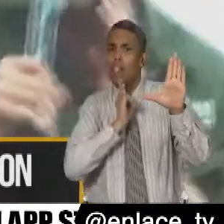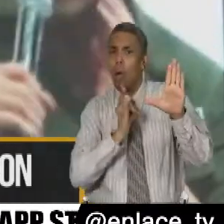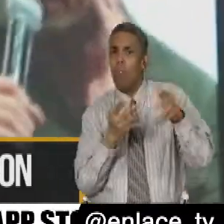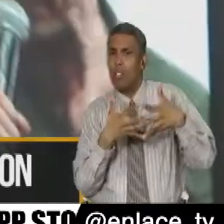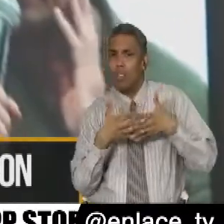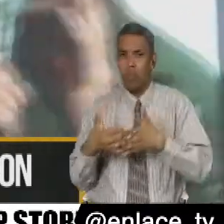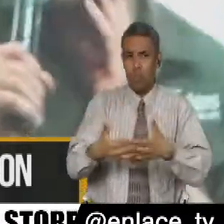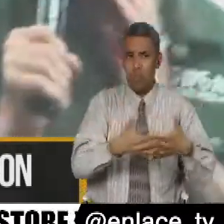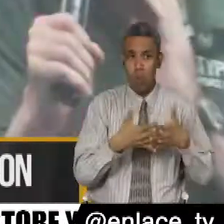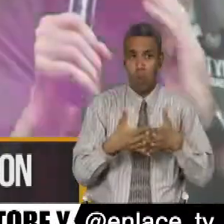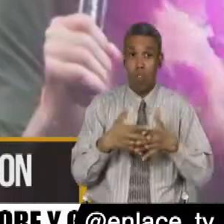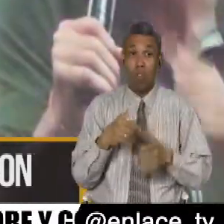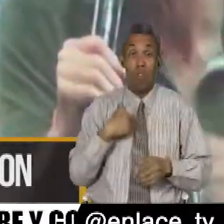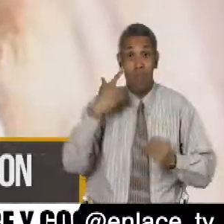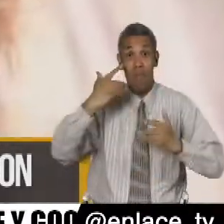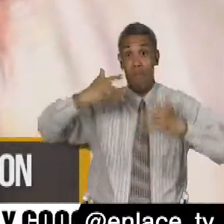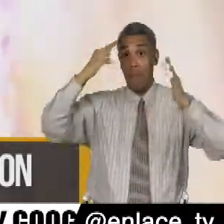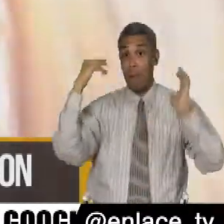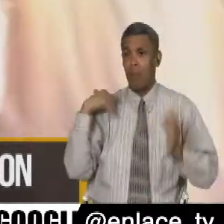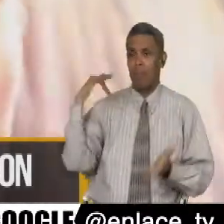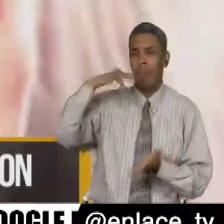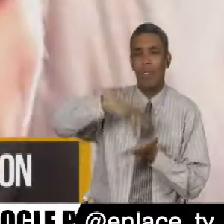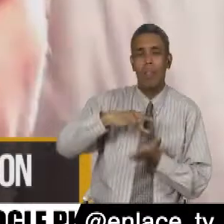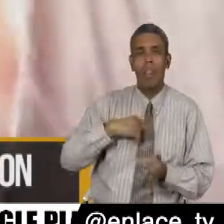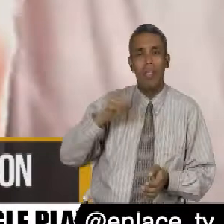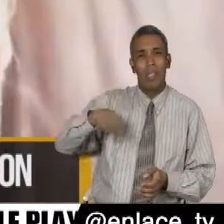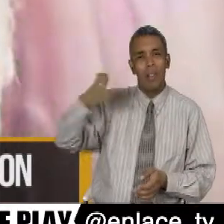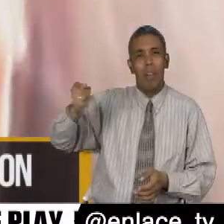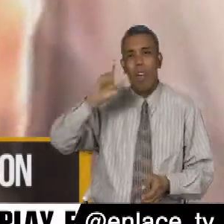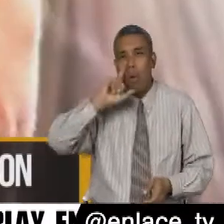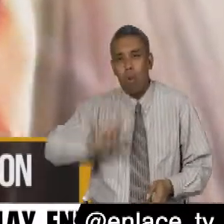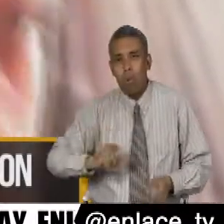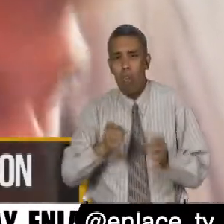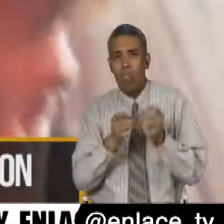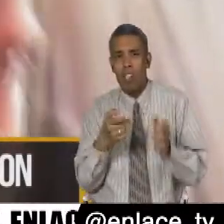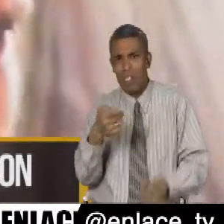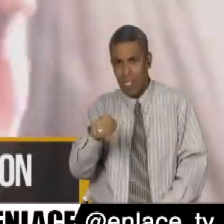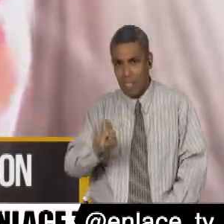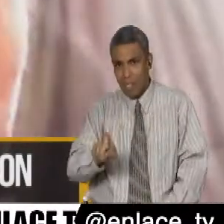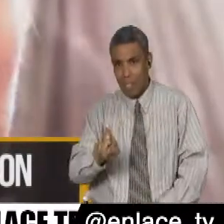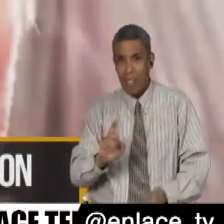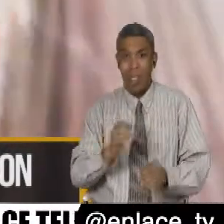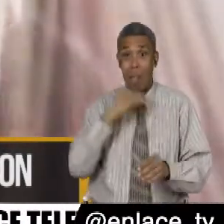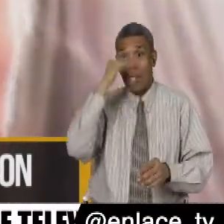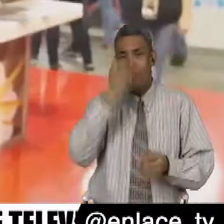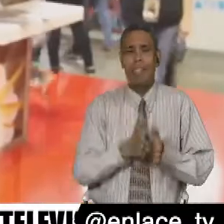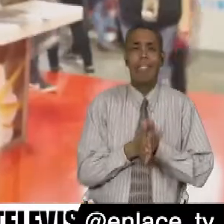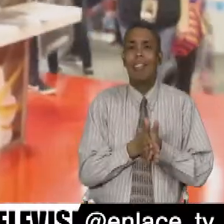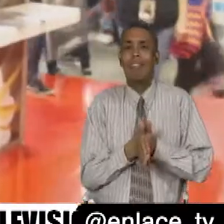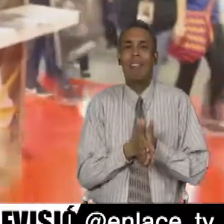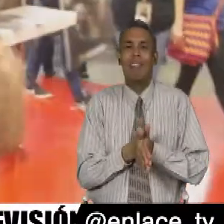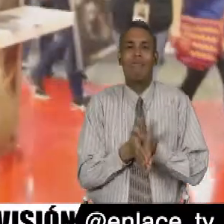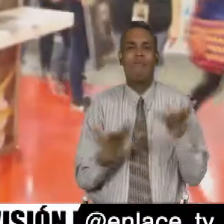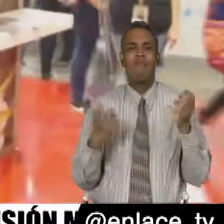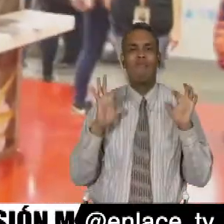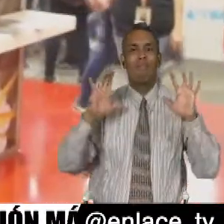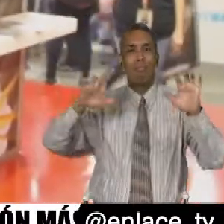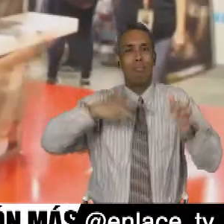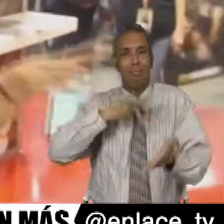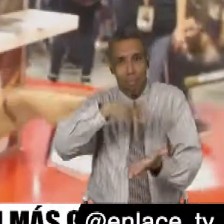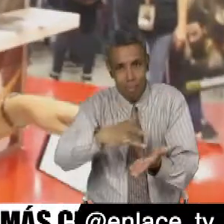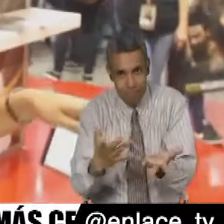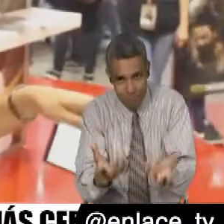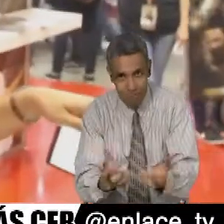para su séptima temporada el próximo 16 de julio fecha que ya es síntoma de ansiedad para muchos en el mundo esto sucedió